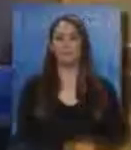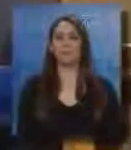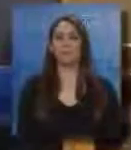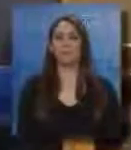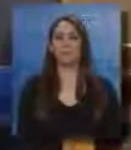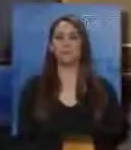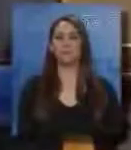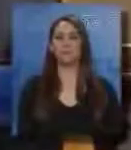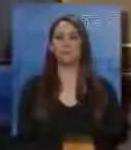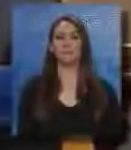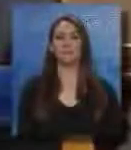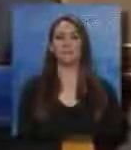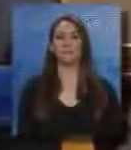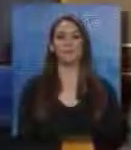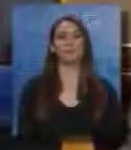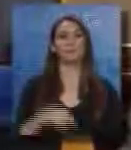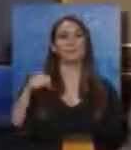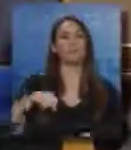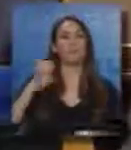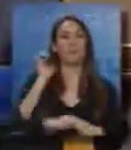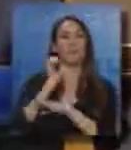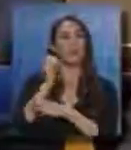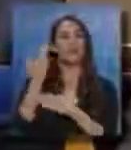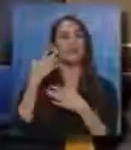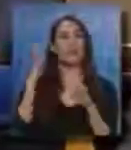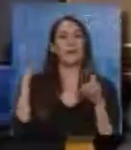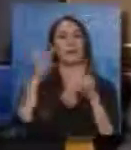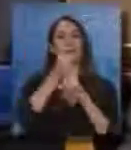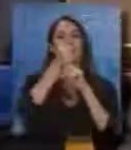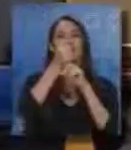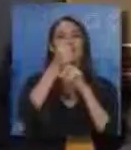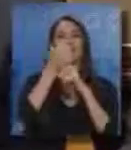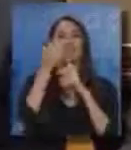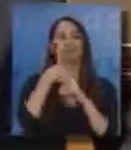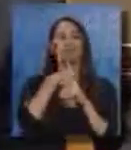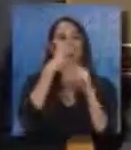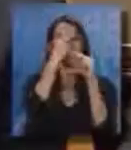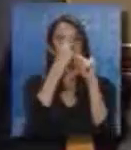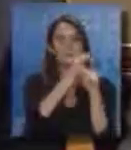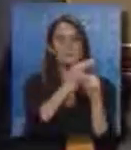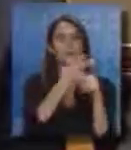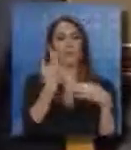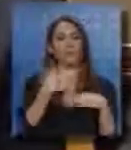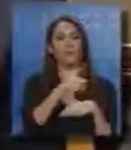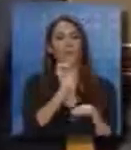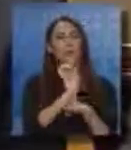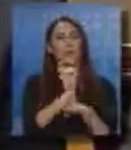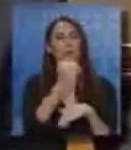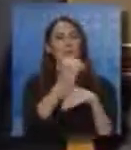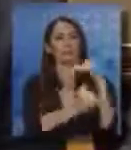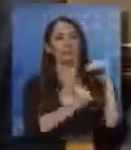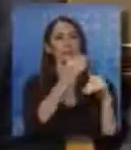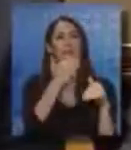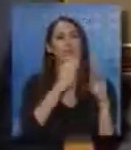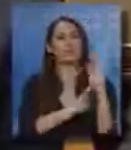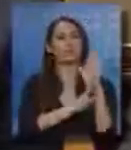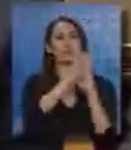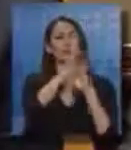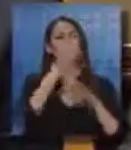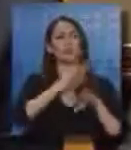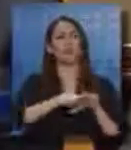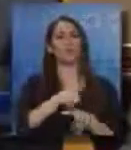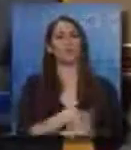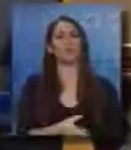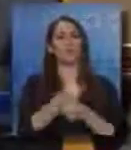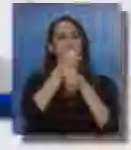Celebramos que Ecuador haya alcanzado admirables niveles de progreso en